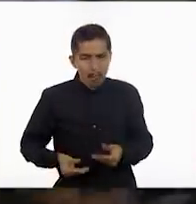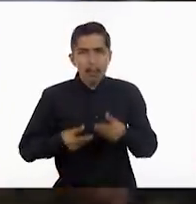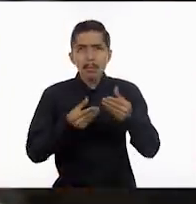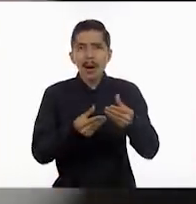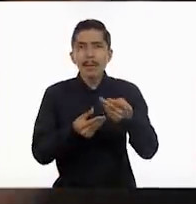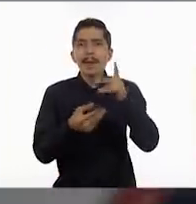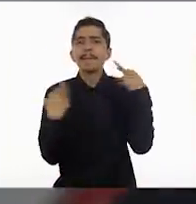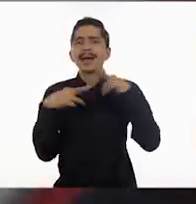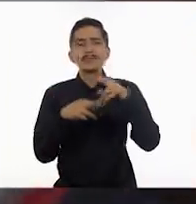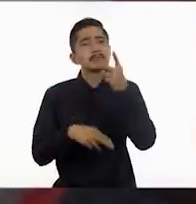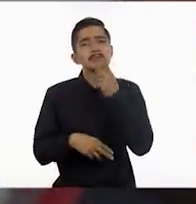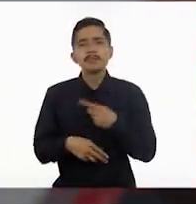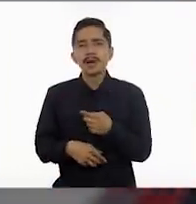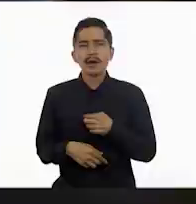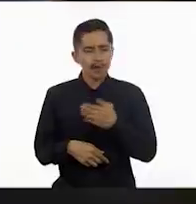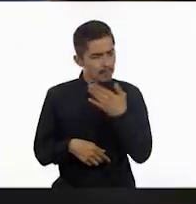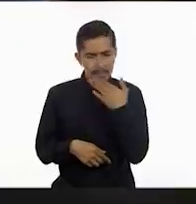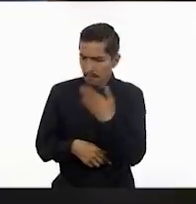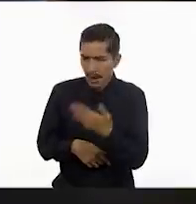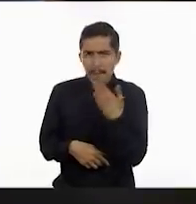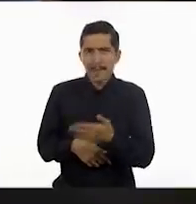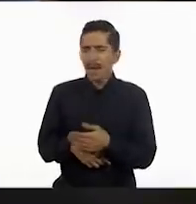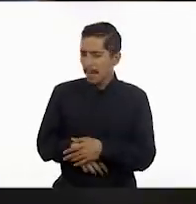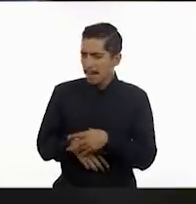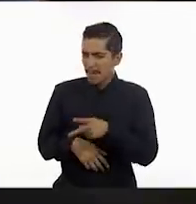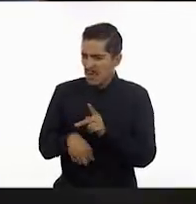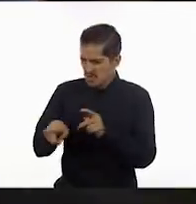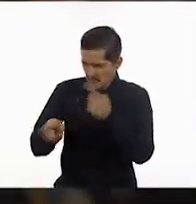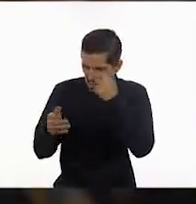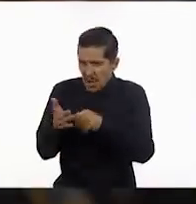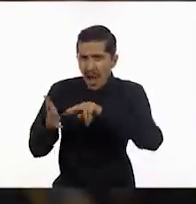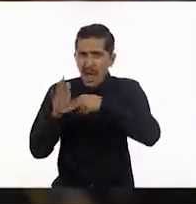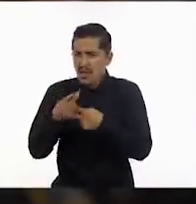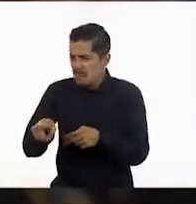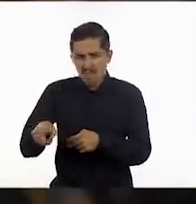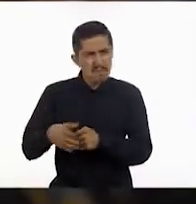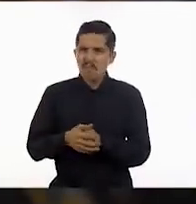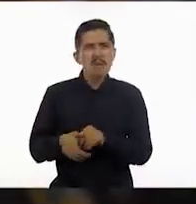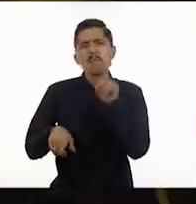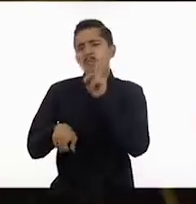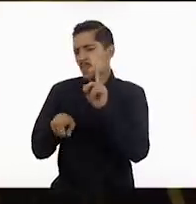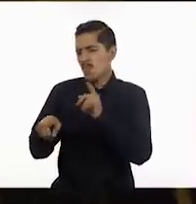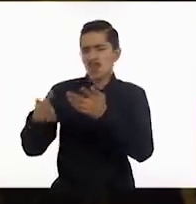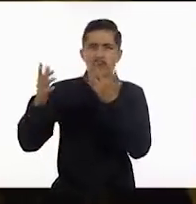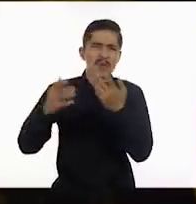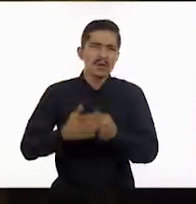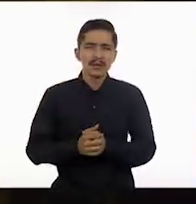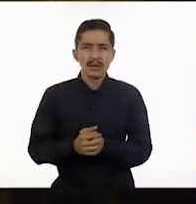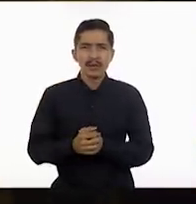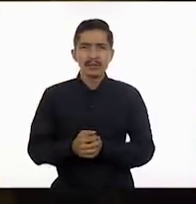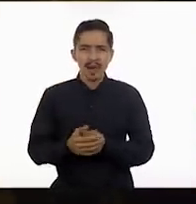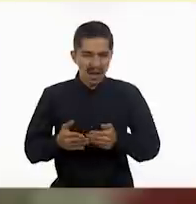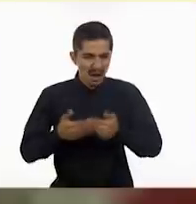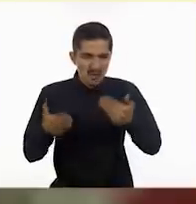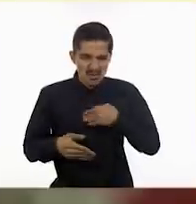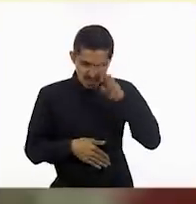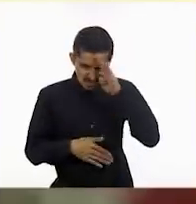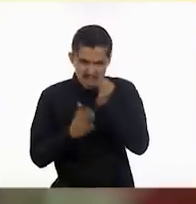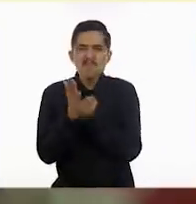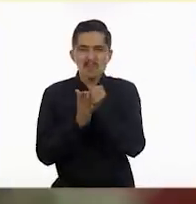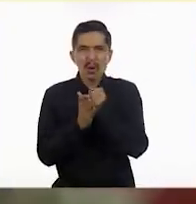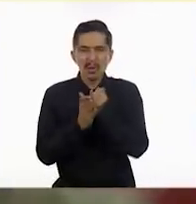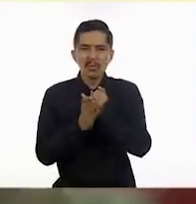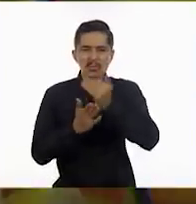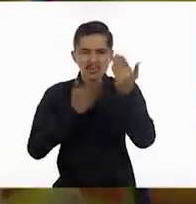pero el maestro me dijo, está bien, pero no creo que seas ingeniero, tú eres mujer. Entonces decidí estudiar